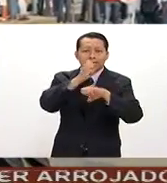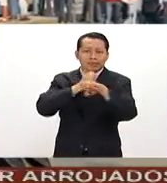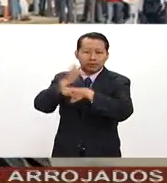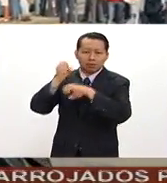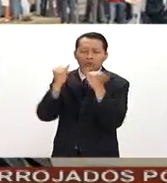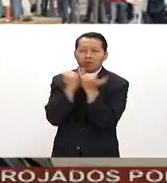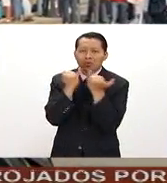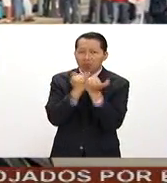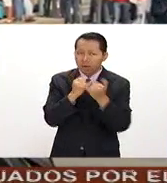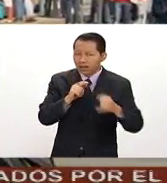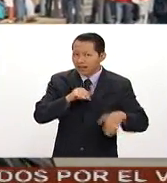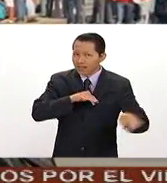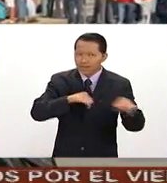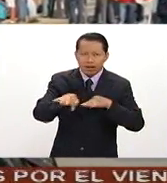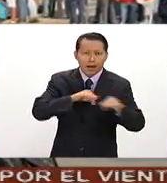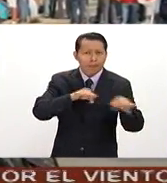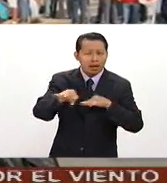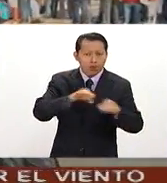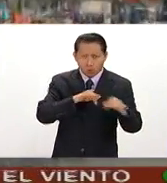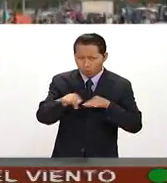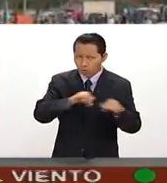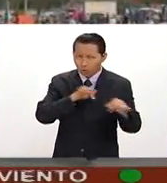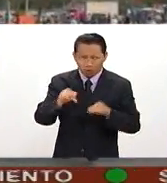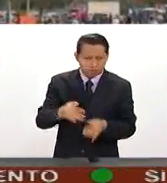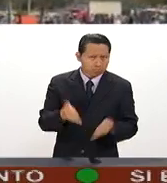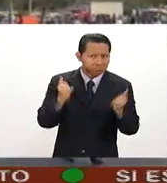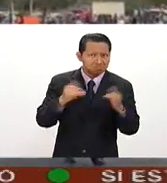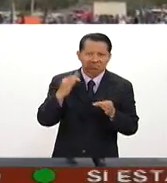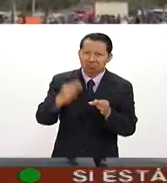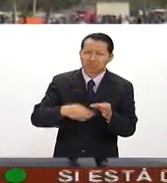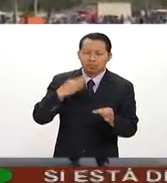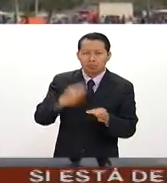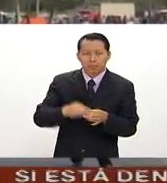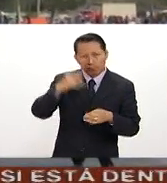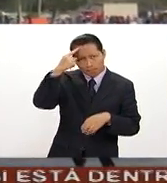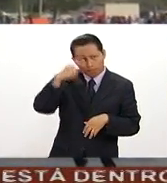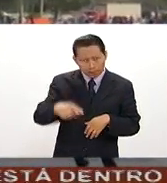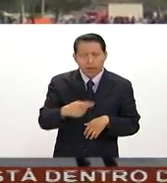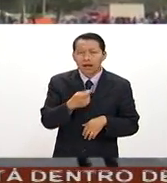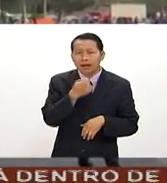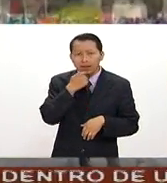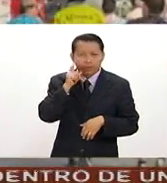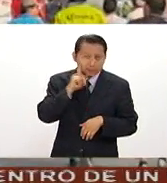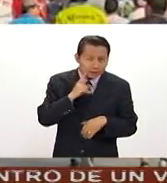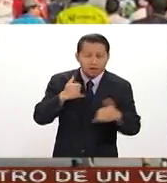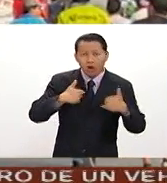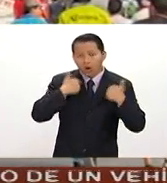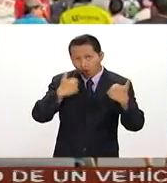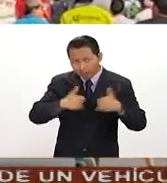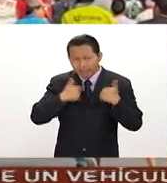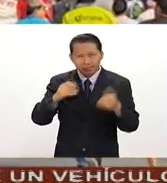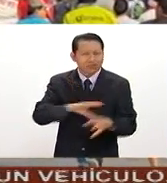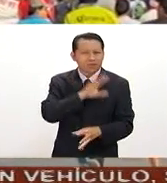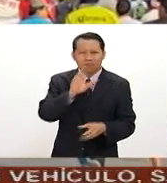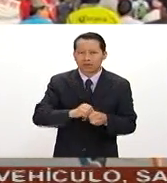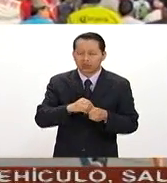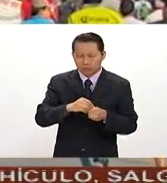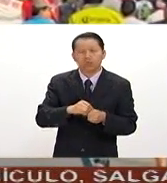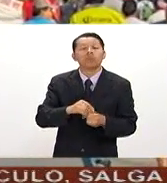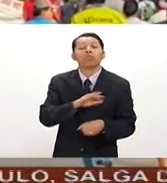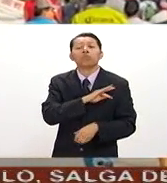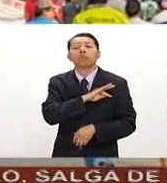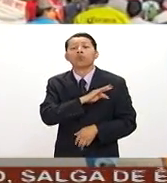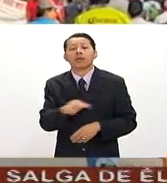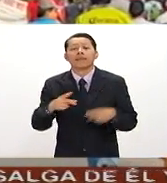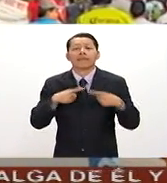han trabajado de manera ardua a fin de que las niñas, jóvenes y adolescentes también cuenten con